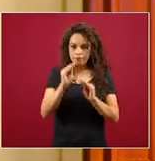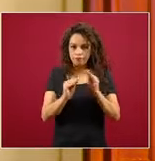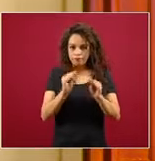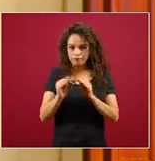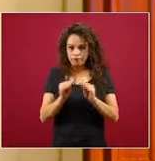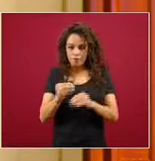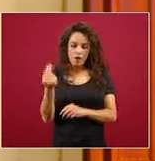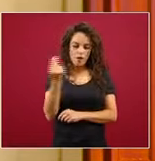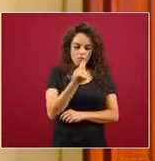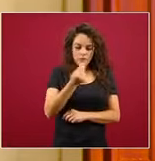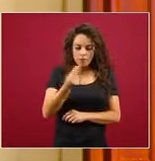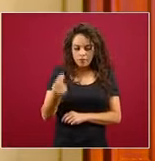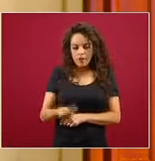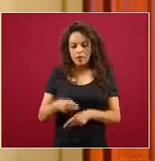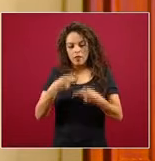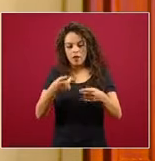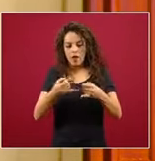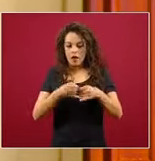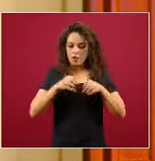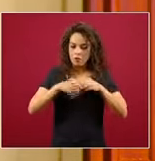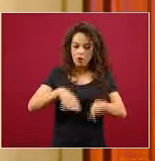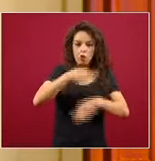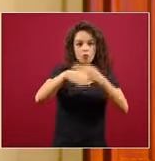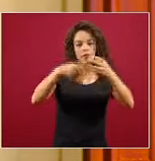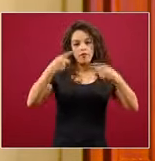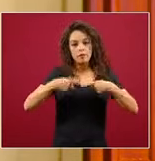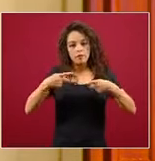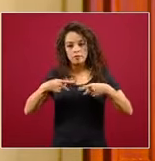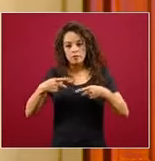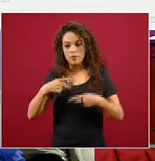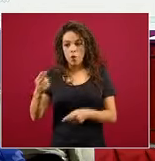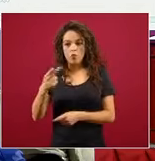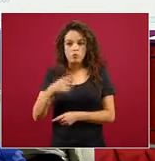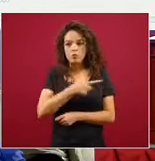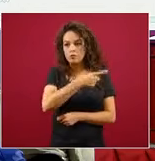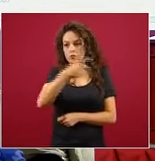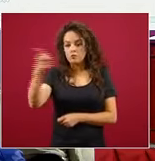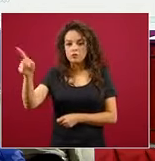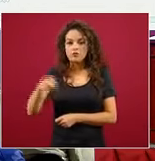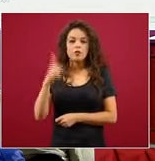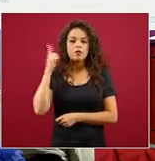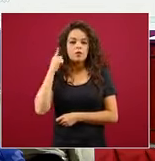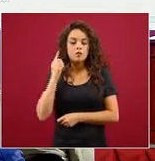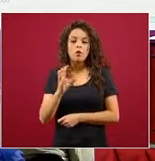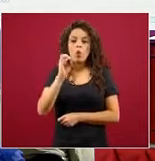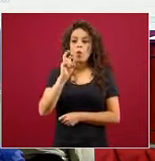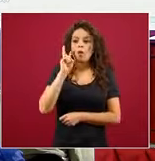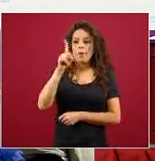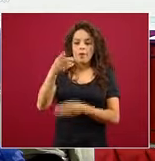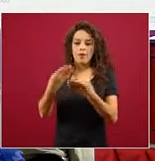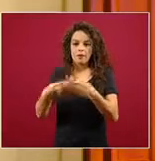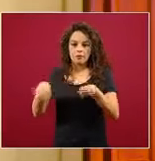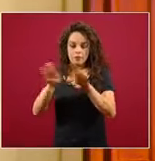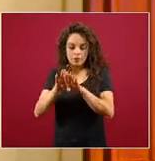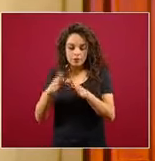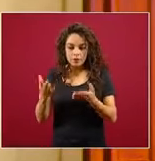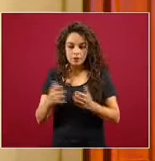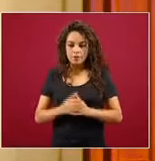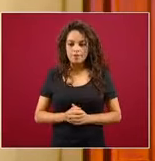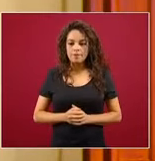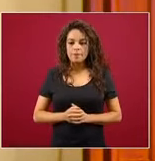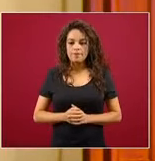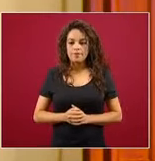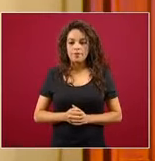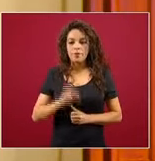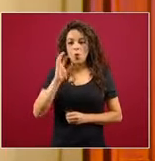sobre todo informar a la población, ustedes que nos están escuchando desde sus hogares o a través de sus servicios